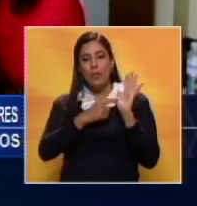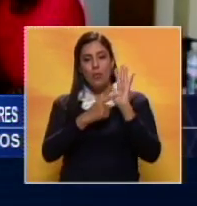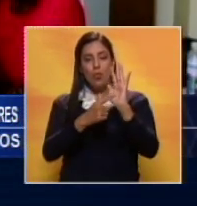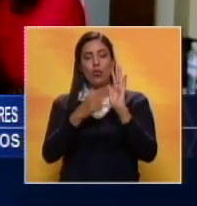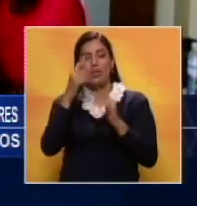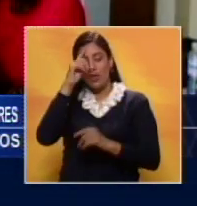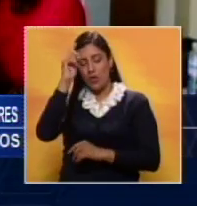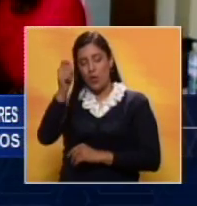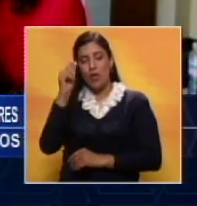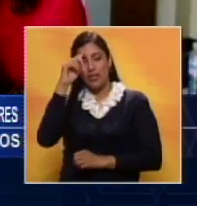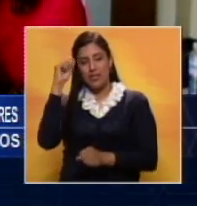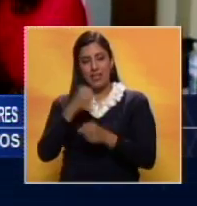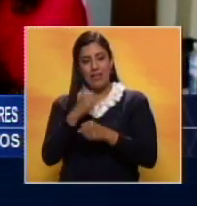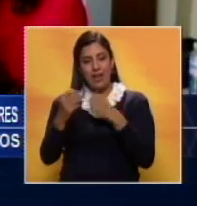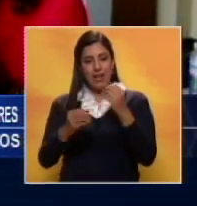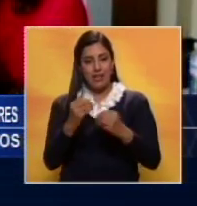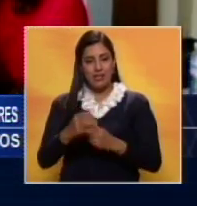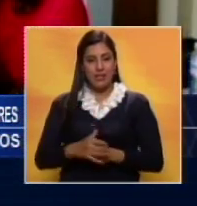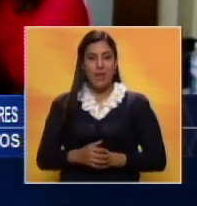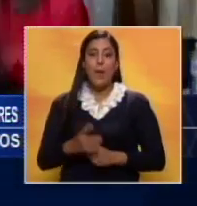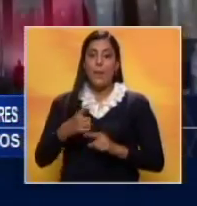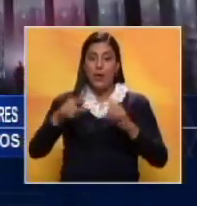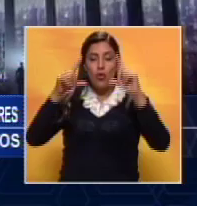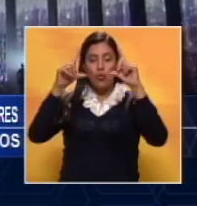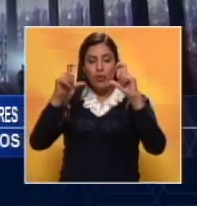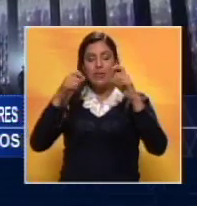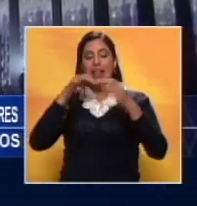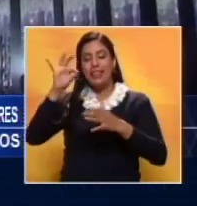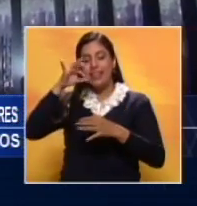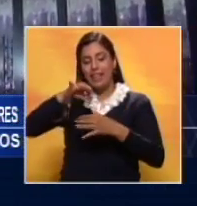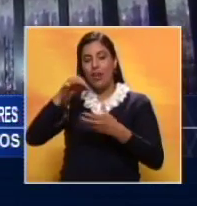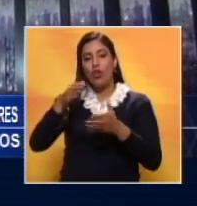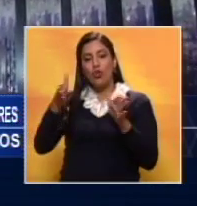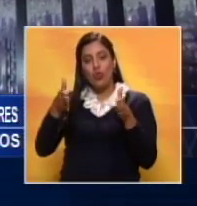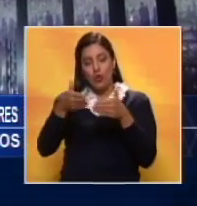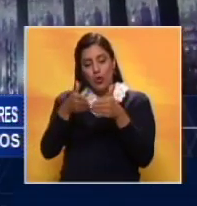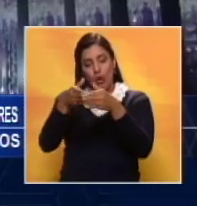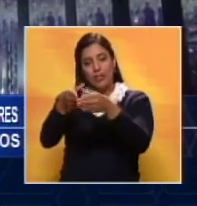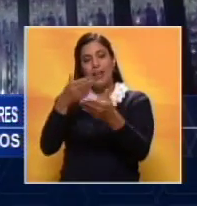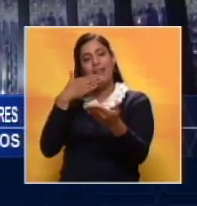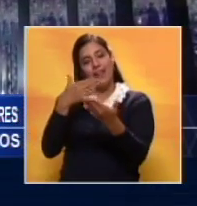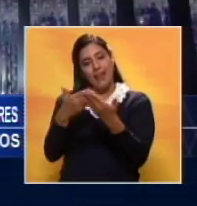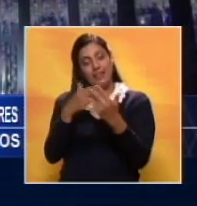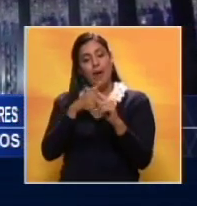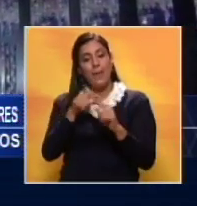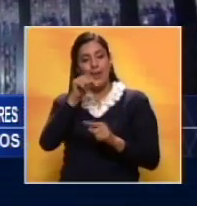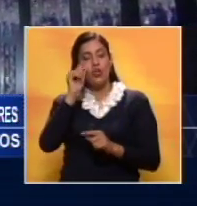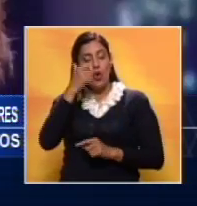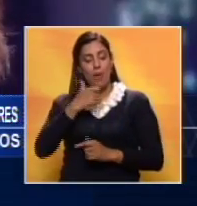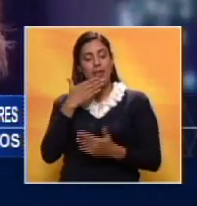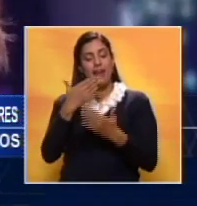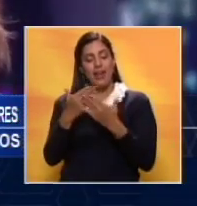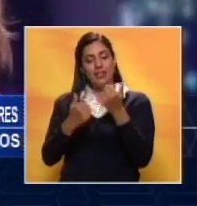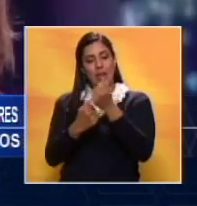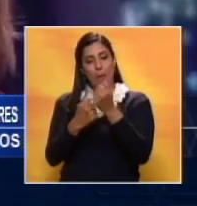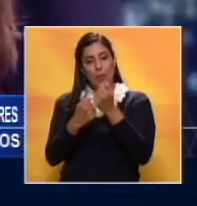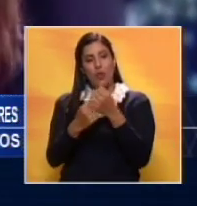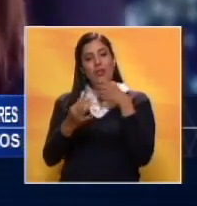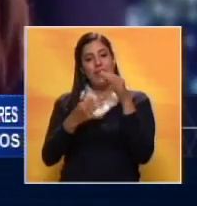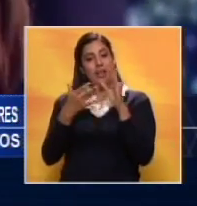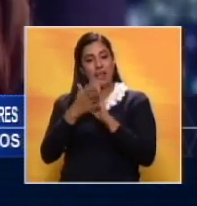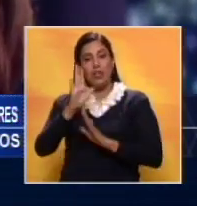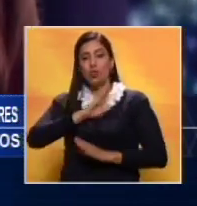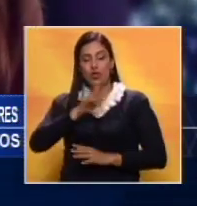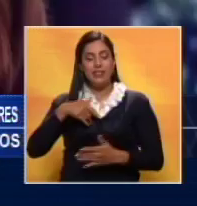mostrarles su admiración por el trabajo realizado. Se tomaron un té y les llevó una torta a modo de agradecimiento. Estos hombres agradecieron el apoyo y aseguraron